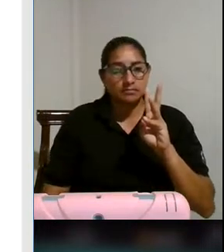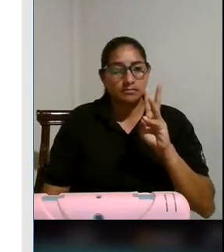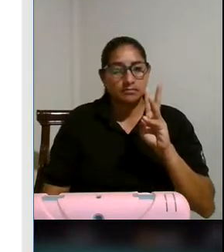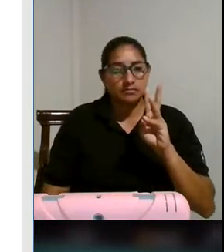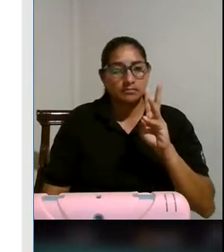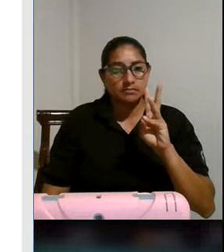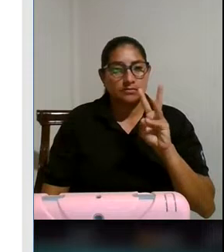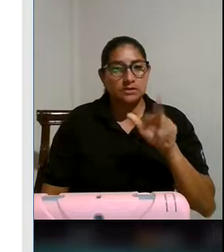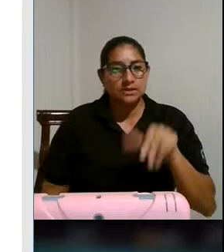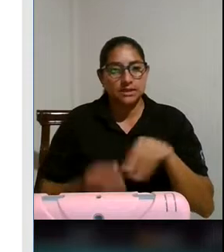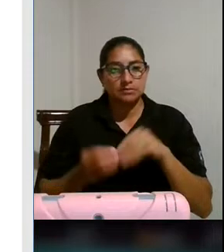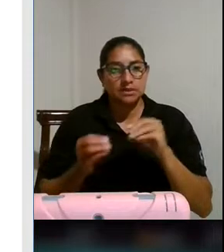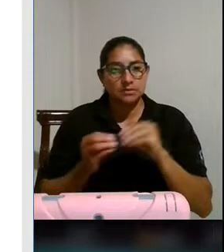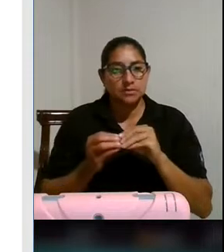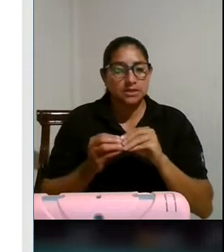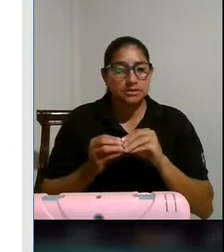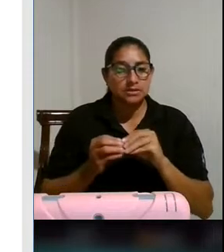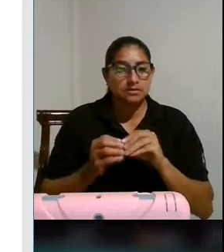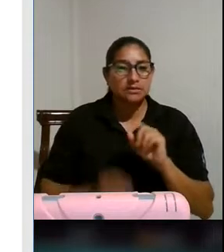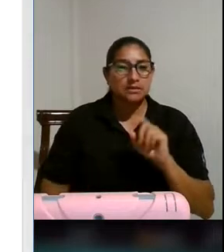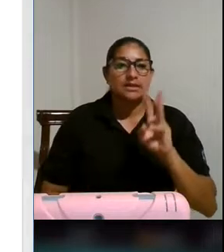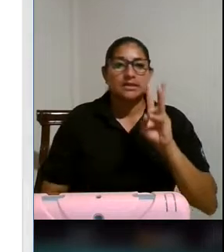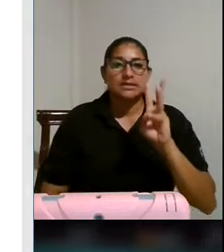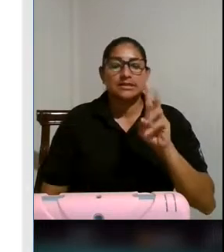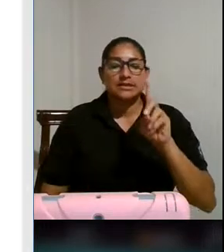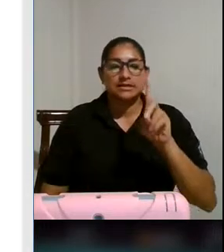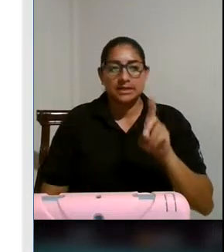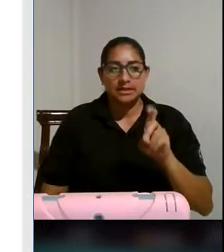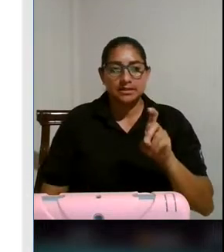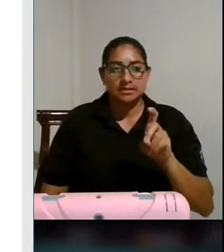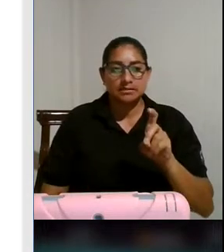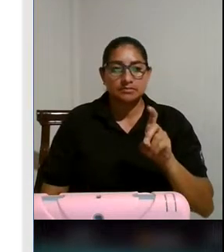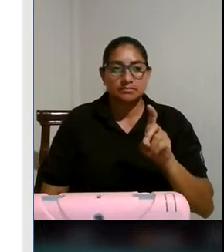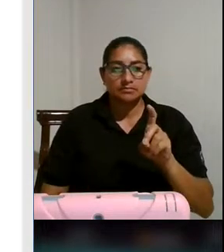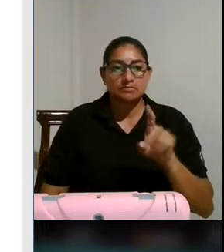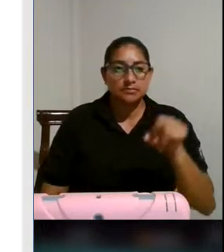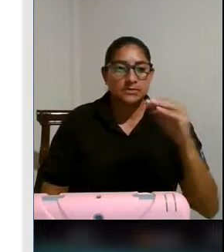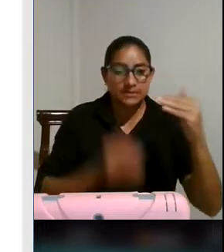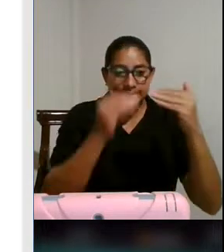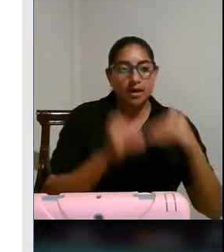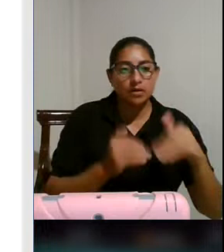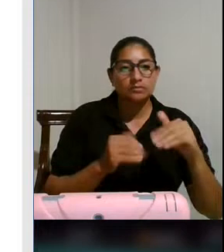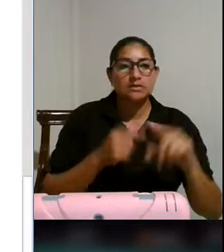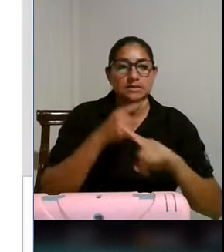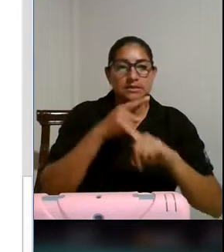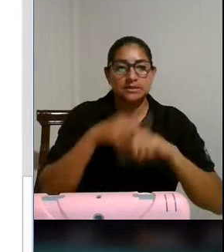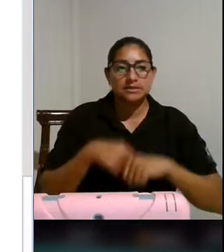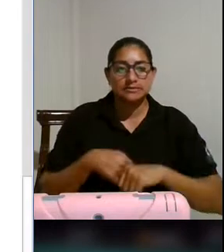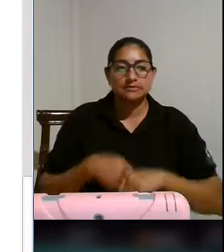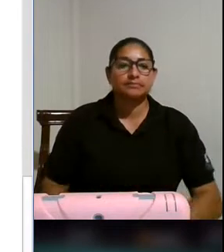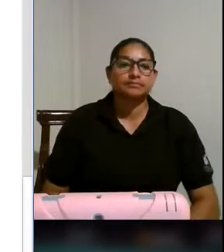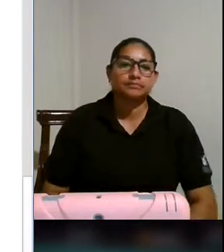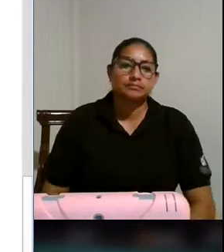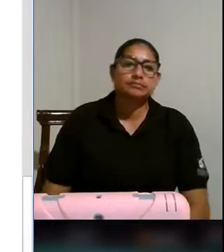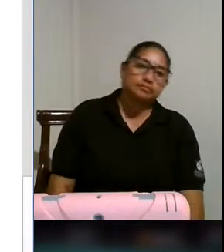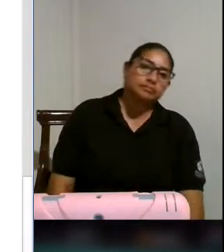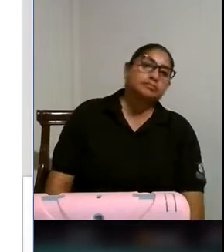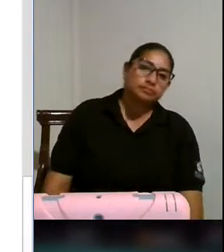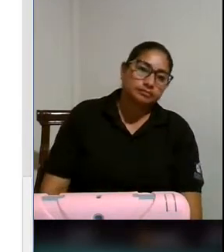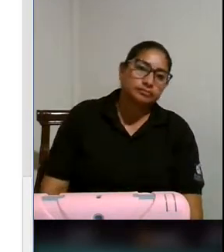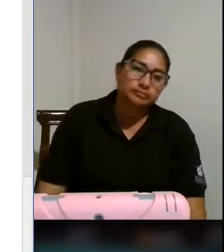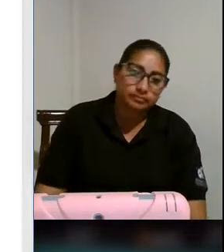3,000 más 6, Ok, ya te voy a decir. X. Se simplifica y se suma con Ajá. 7.